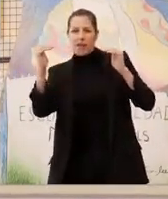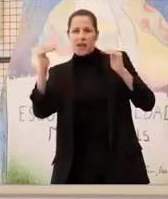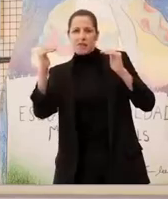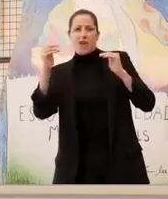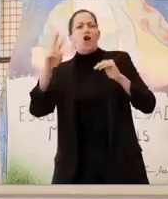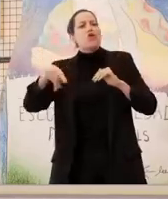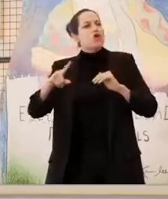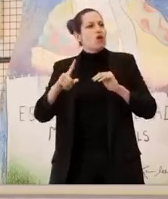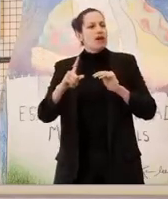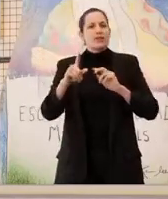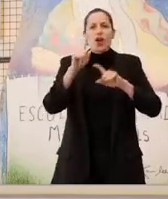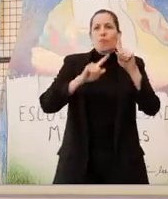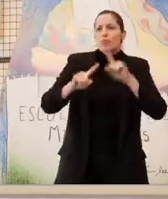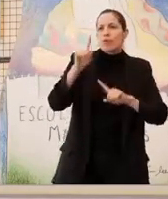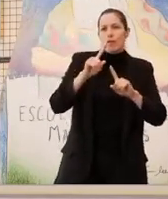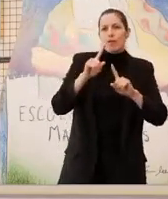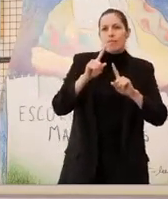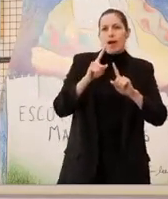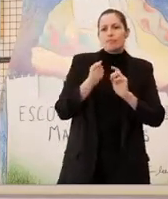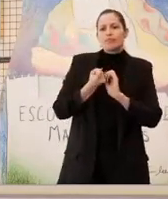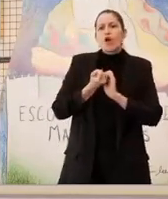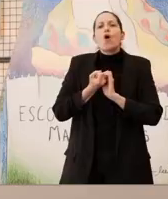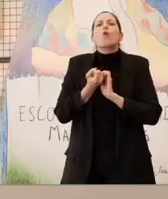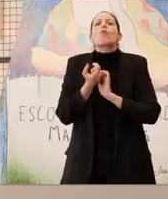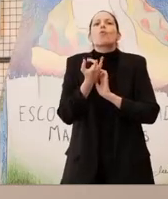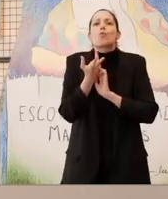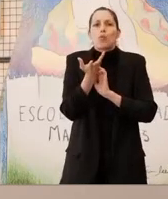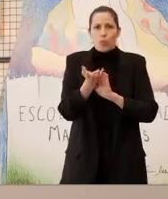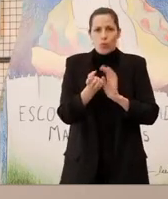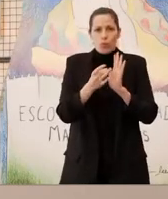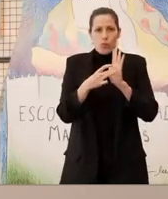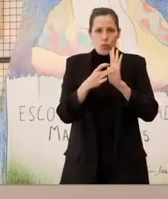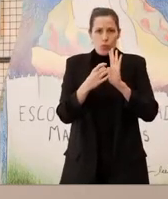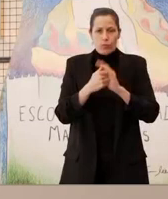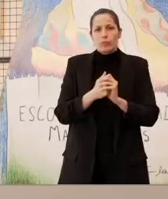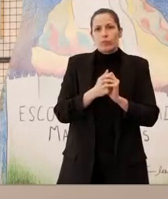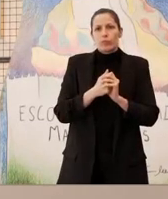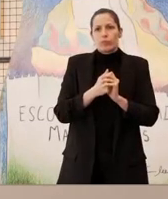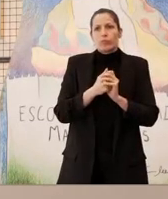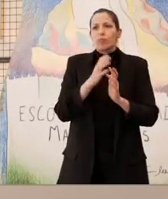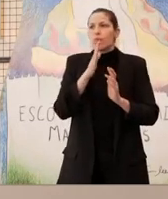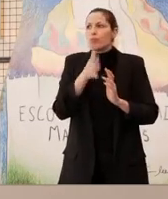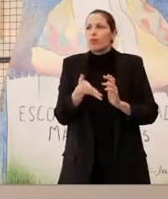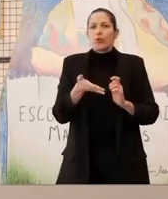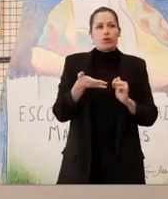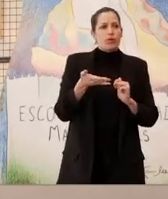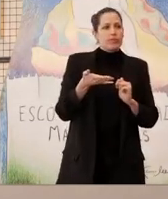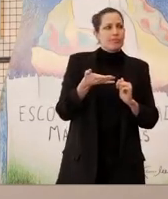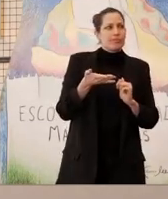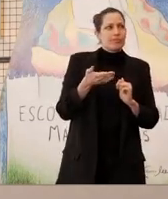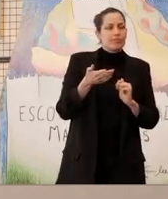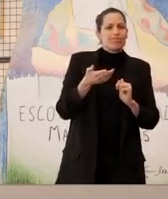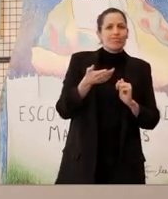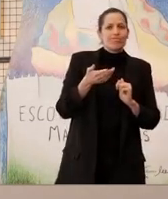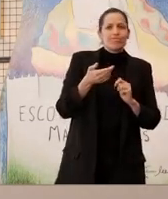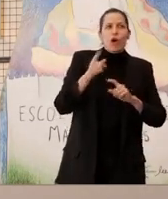porque el poder no es cualitativo la paridad es un problema de fondo de que las mujeres podamos construir